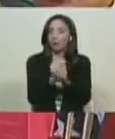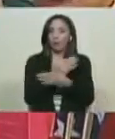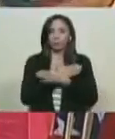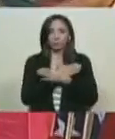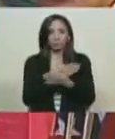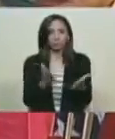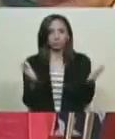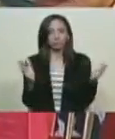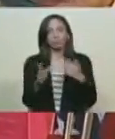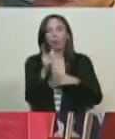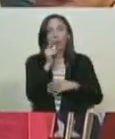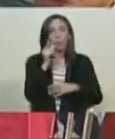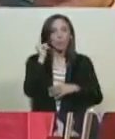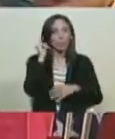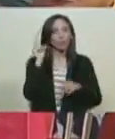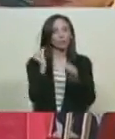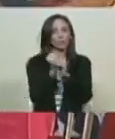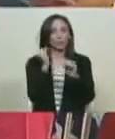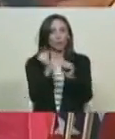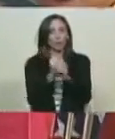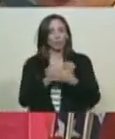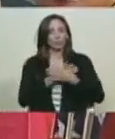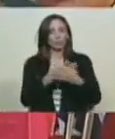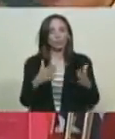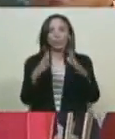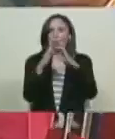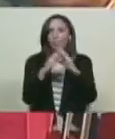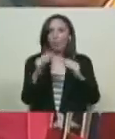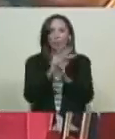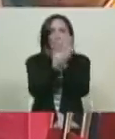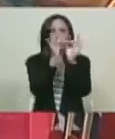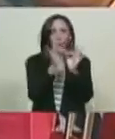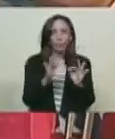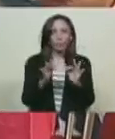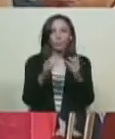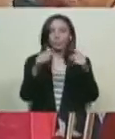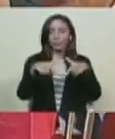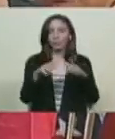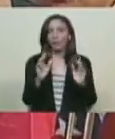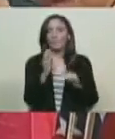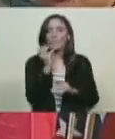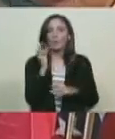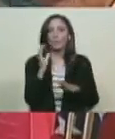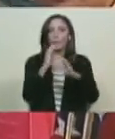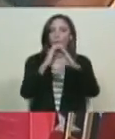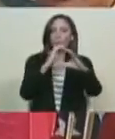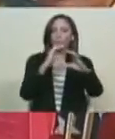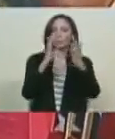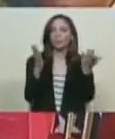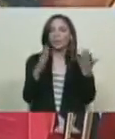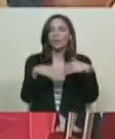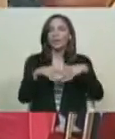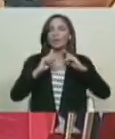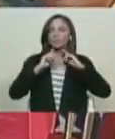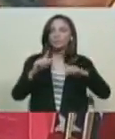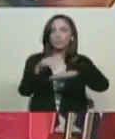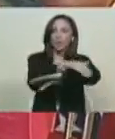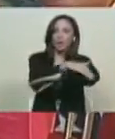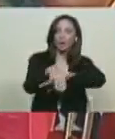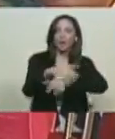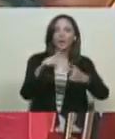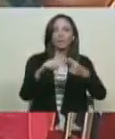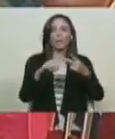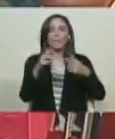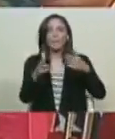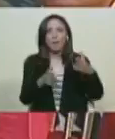dispuestas. Los transportistas, las transportistas en todas sus modalidades. Aquí incluimos transporte superficial, transporte metro de